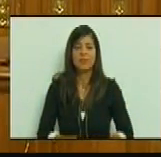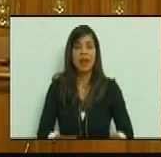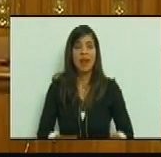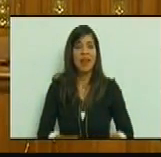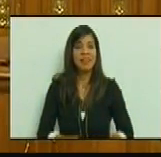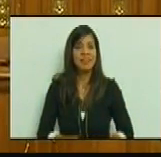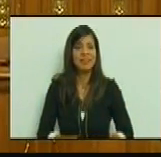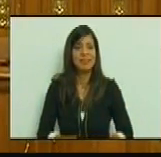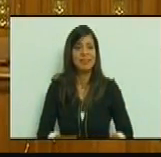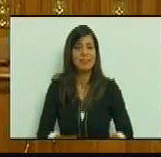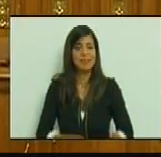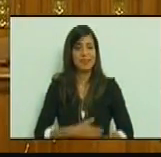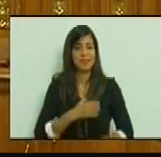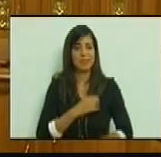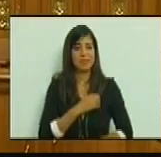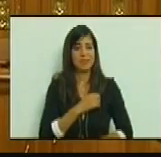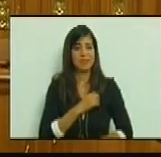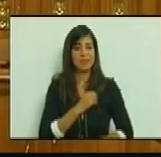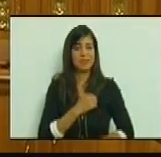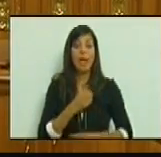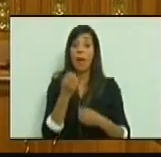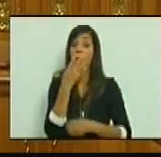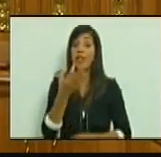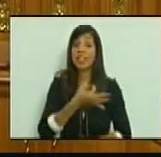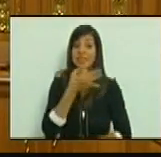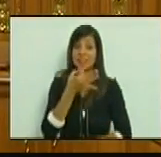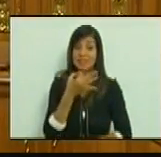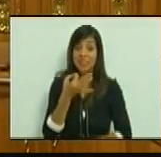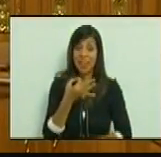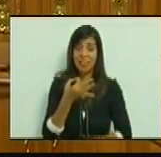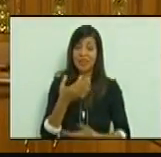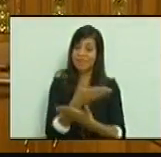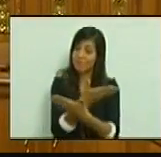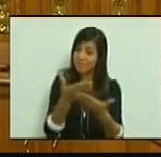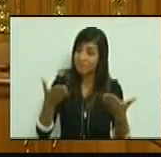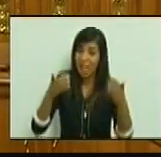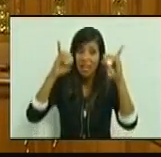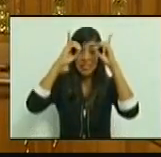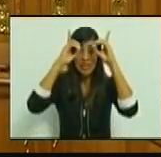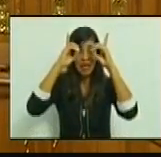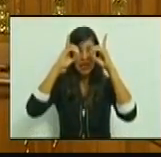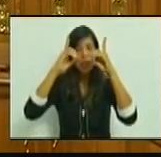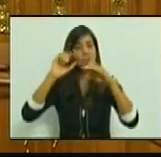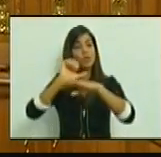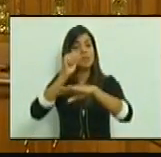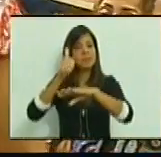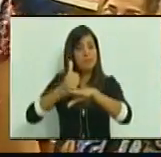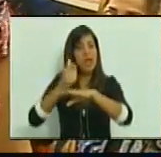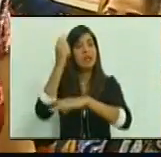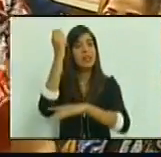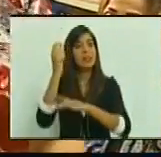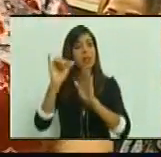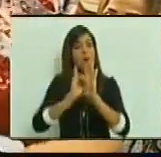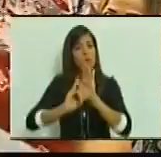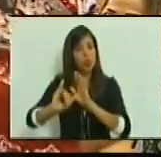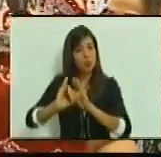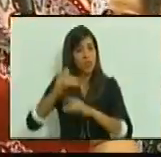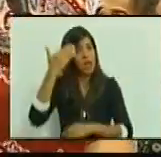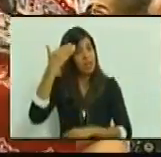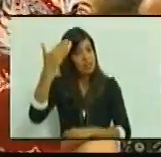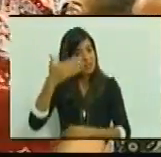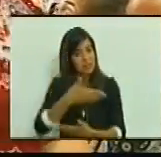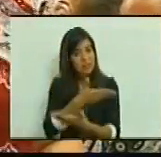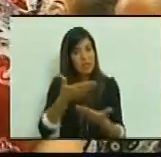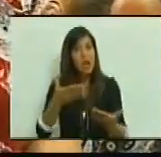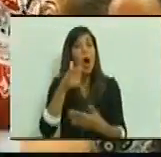Buenas tardes, camaradas constituyentes. Saludo a la directiva, saludo a los constituyentes y sobre todo saludo a ese pueblo noble